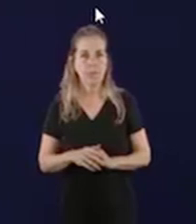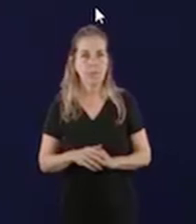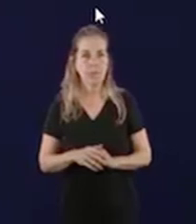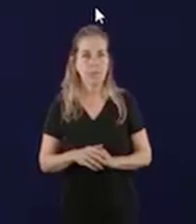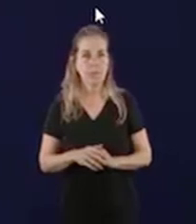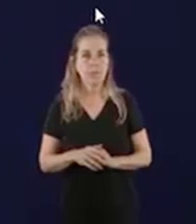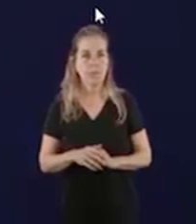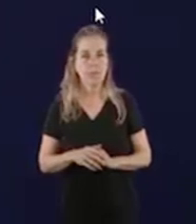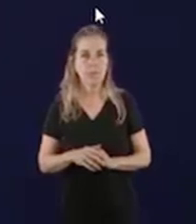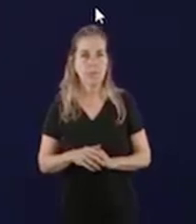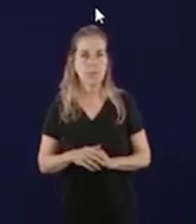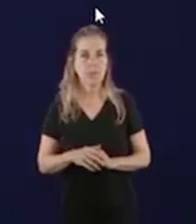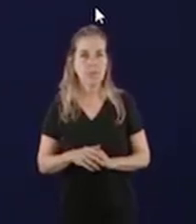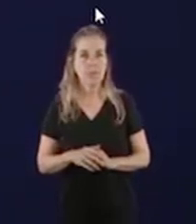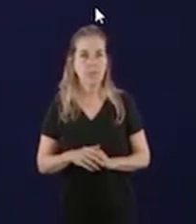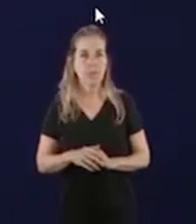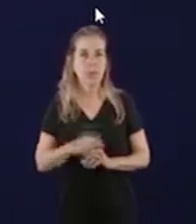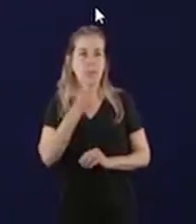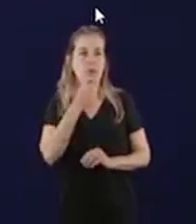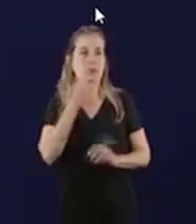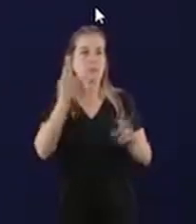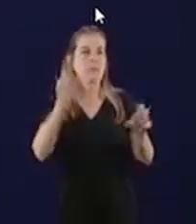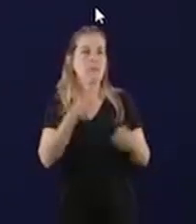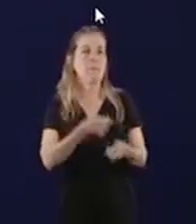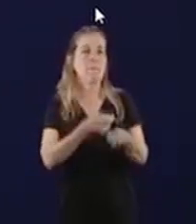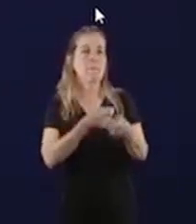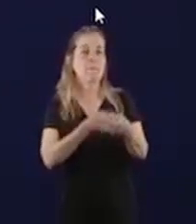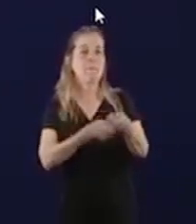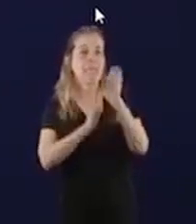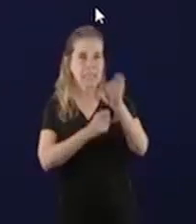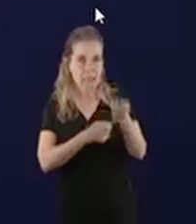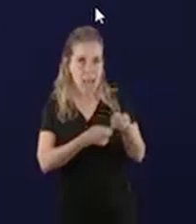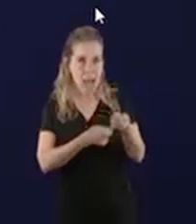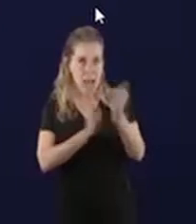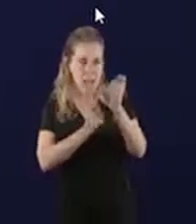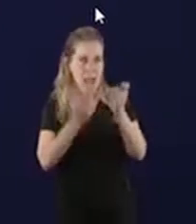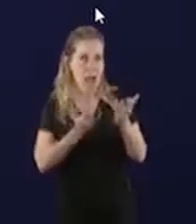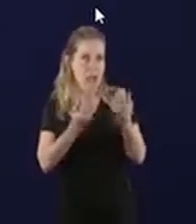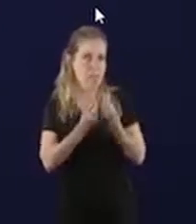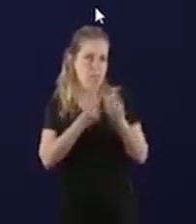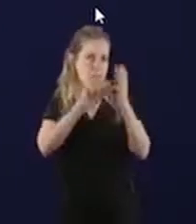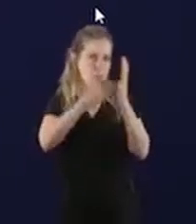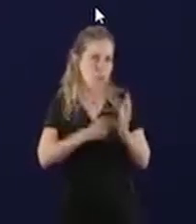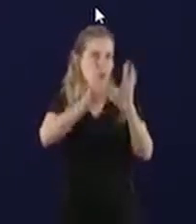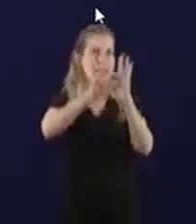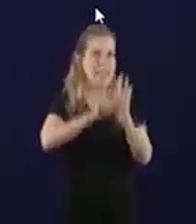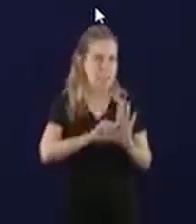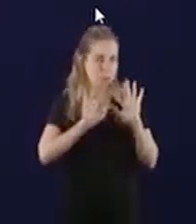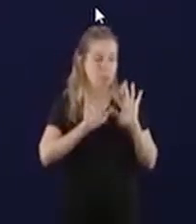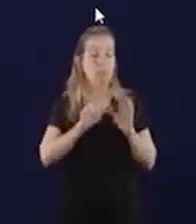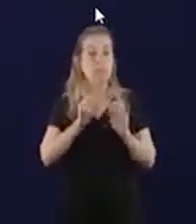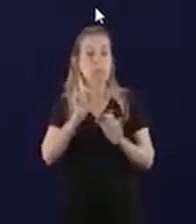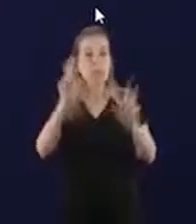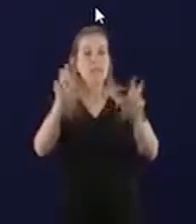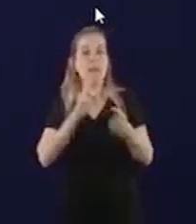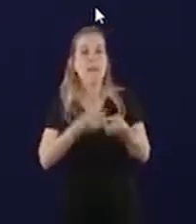de de de en el caso de la pesca porque por supuesto entiendo que hay otros puntos a a discutir en el caso de la pesca